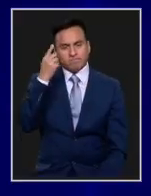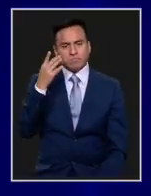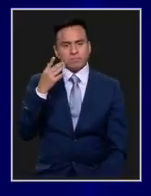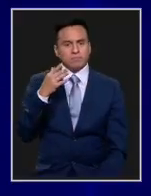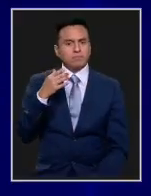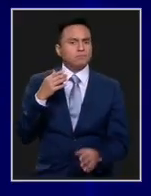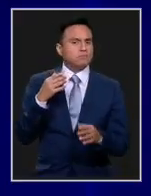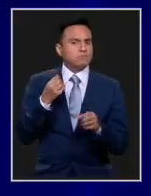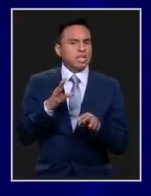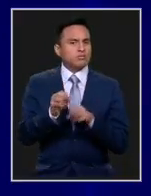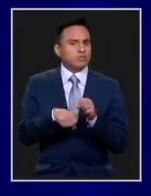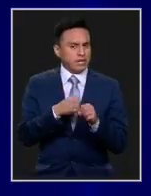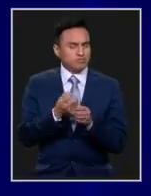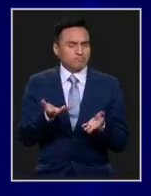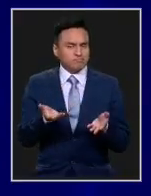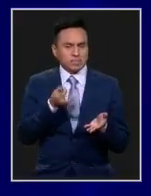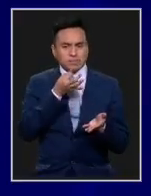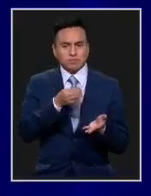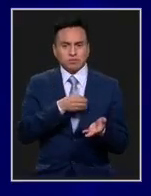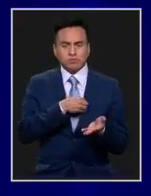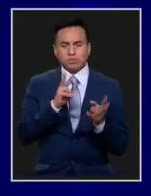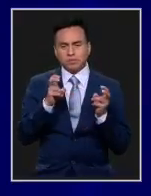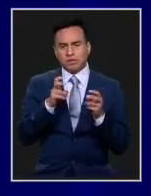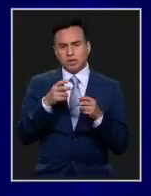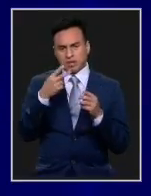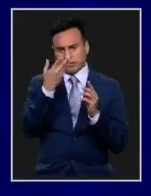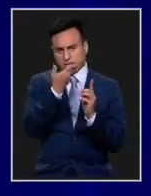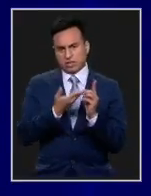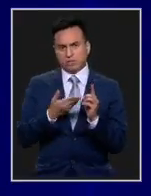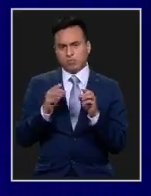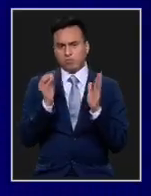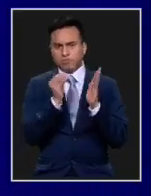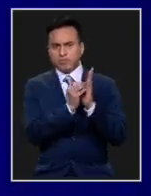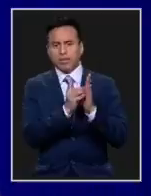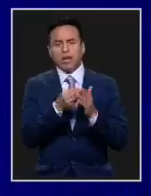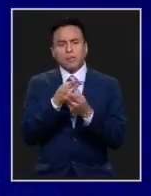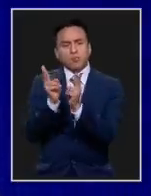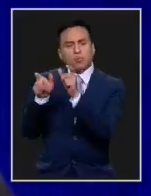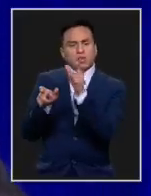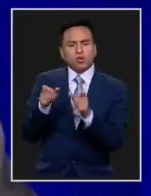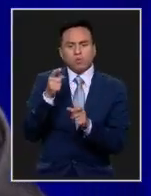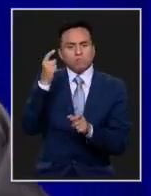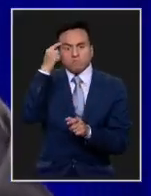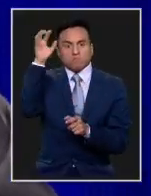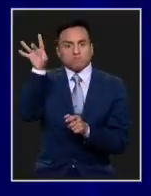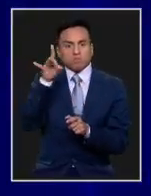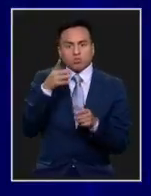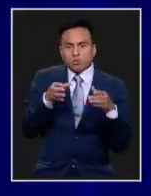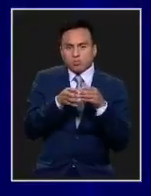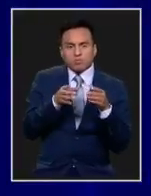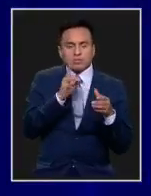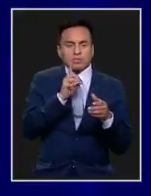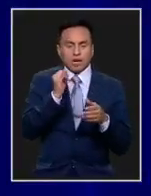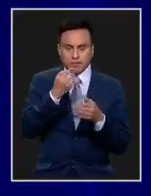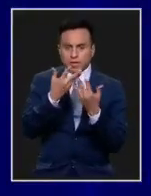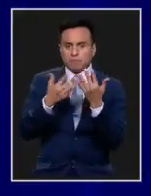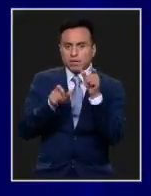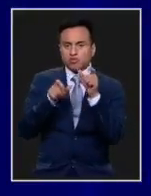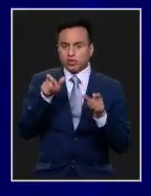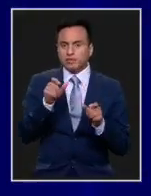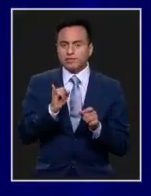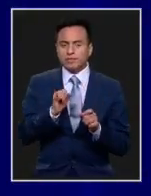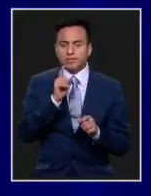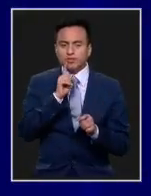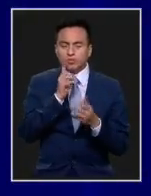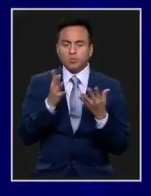los seis años de gracia mente me parece un poco tu referente ponerlo en la franja del ámbito público no se le viene nadie en su sector si es varias personas que le